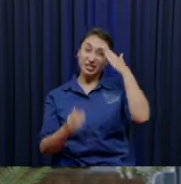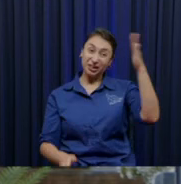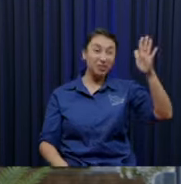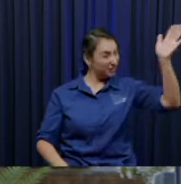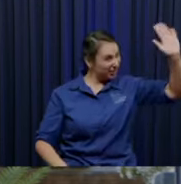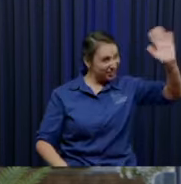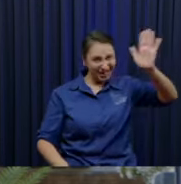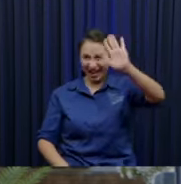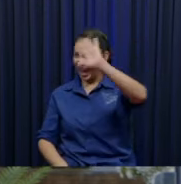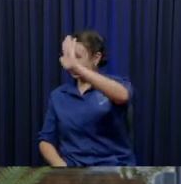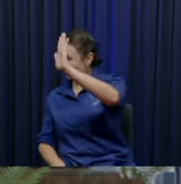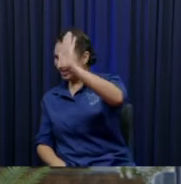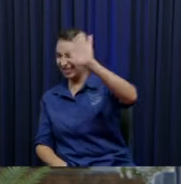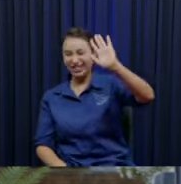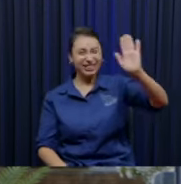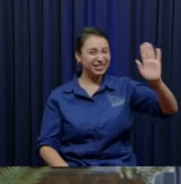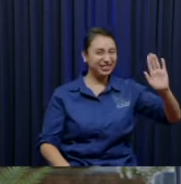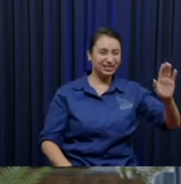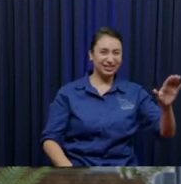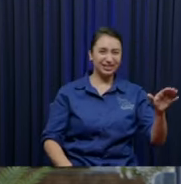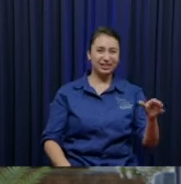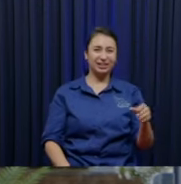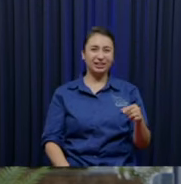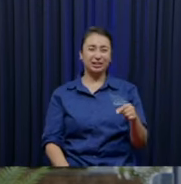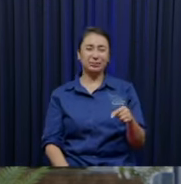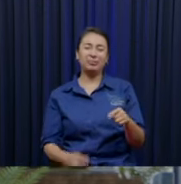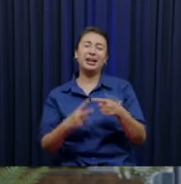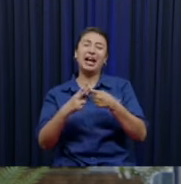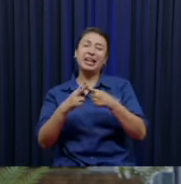de empezar cantando.